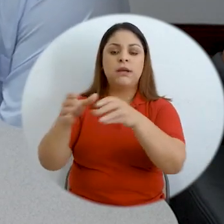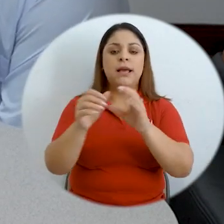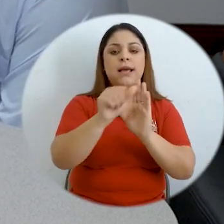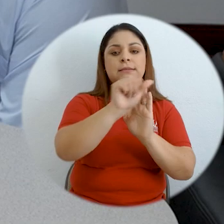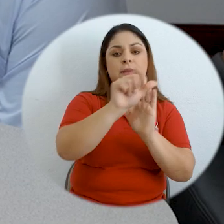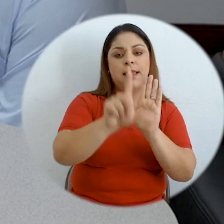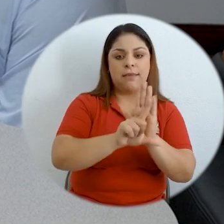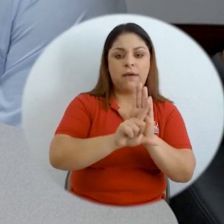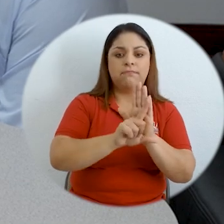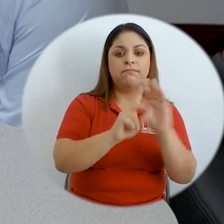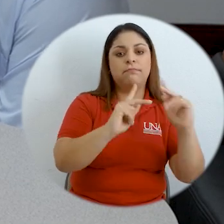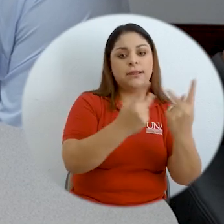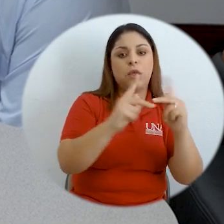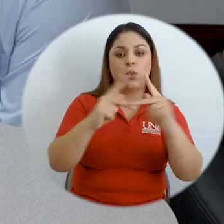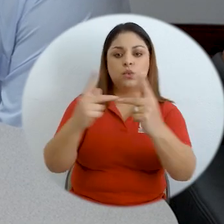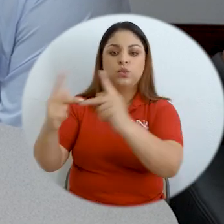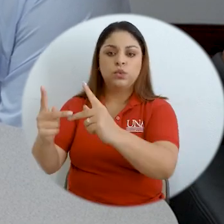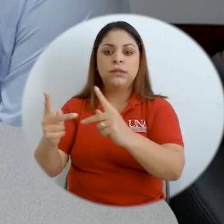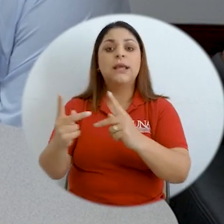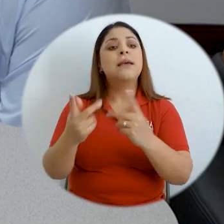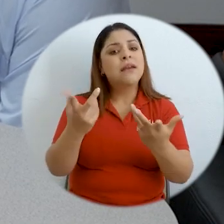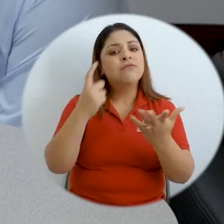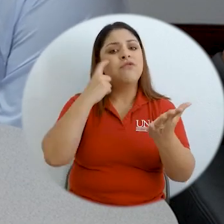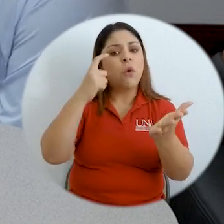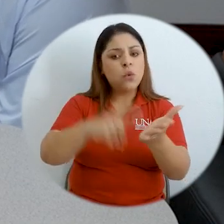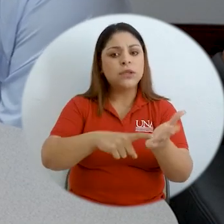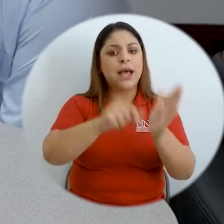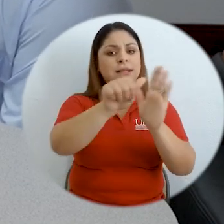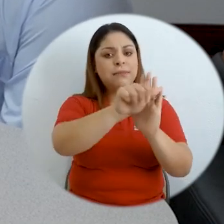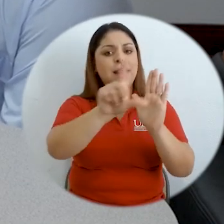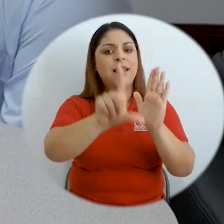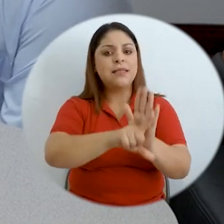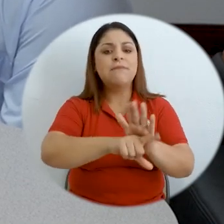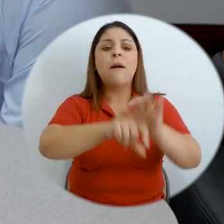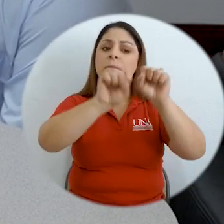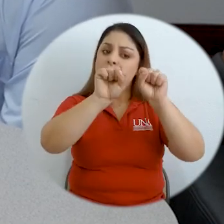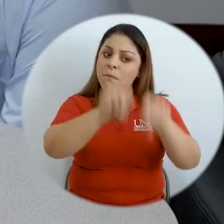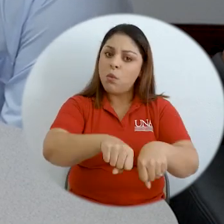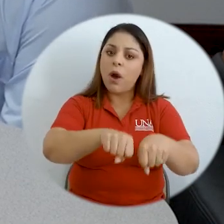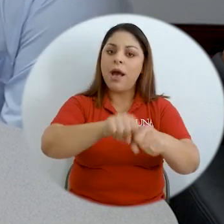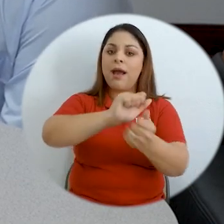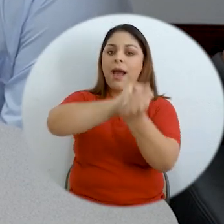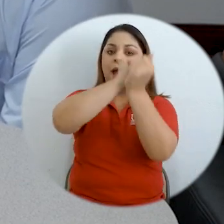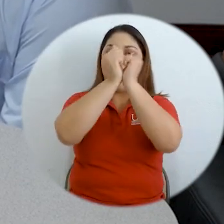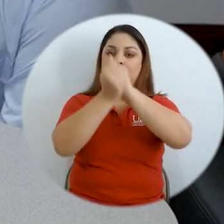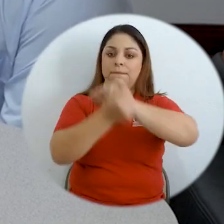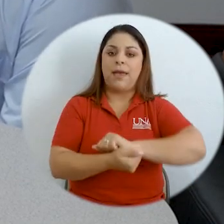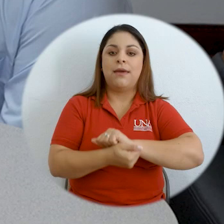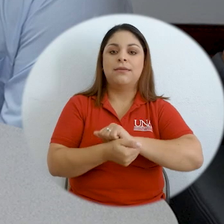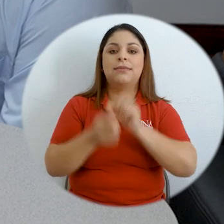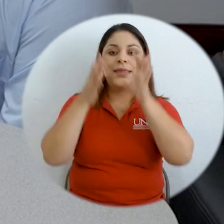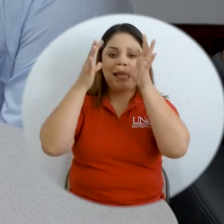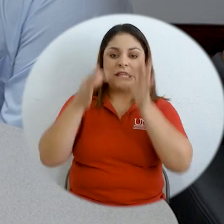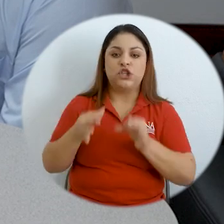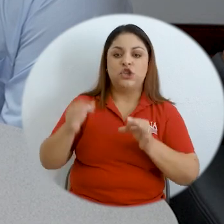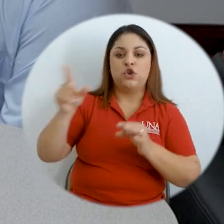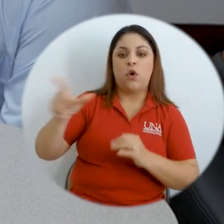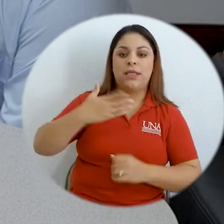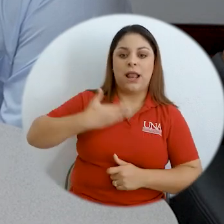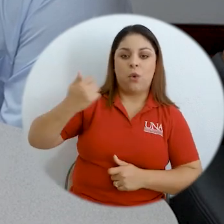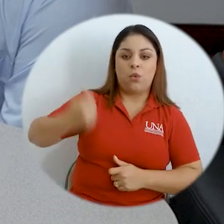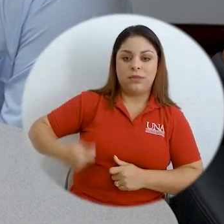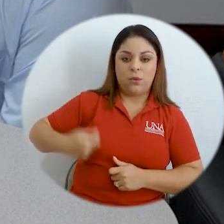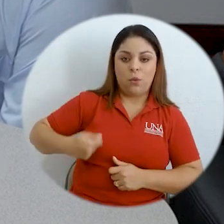se reconozca que el legislativo puede dar vuelta a esta decisión intransigente del